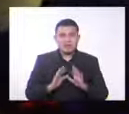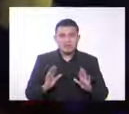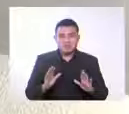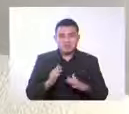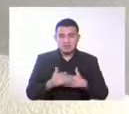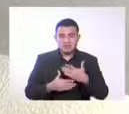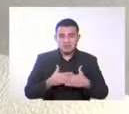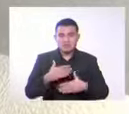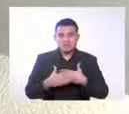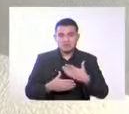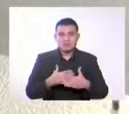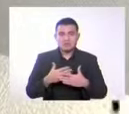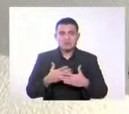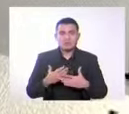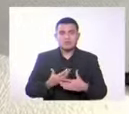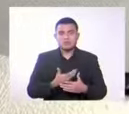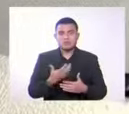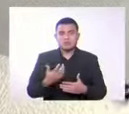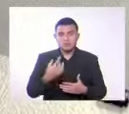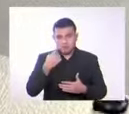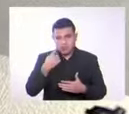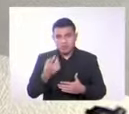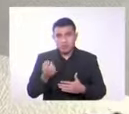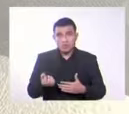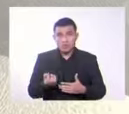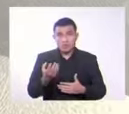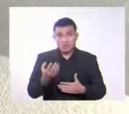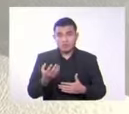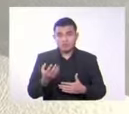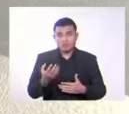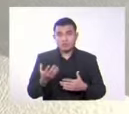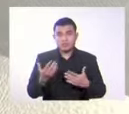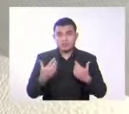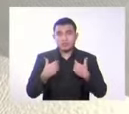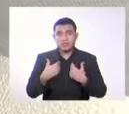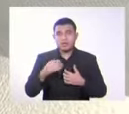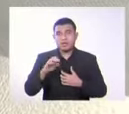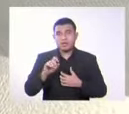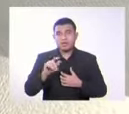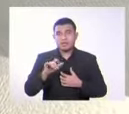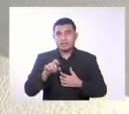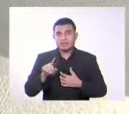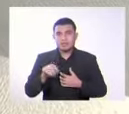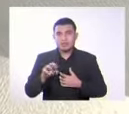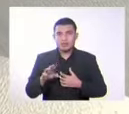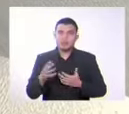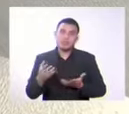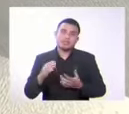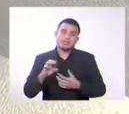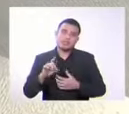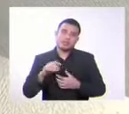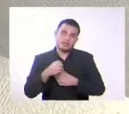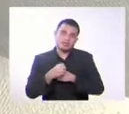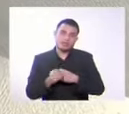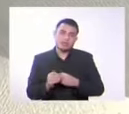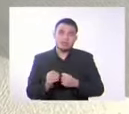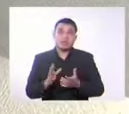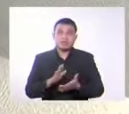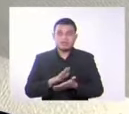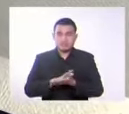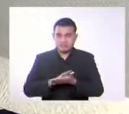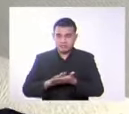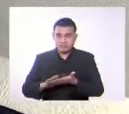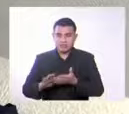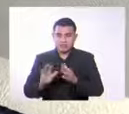del proceso, pasamos por nuevos filtros que retienen a los catalizadores de zeolita y obtenemos petróleo más liviano